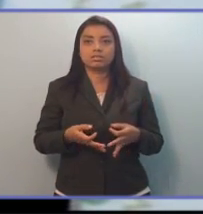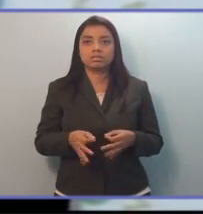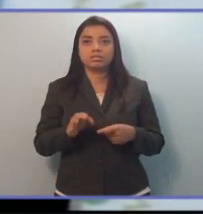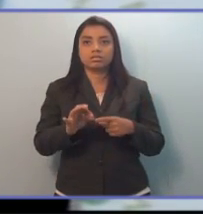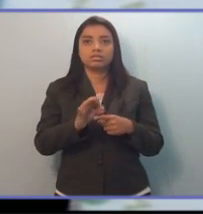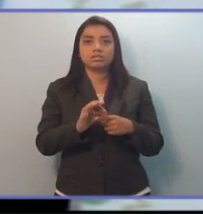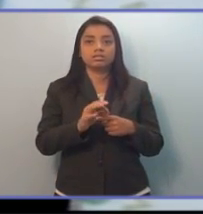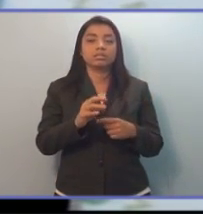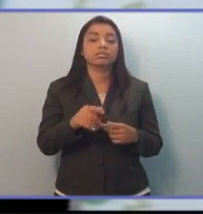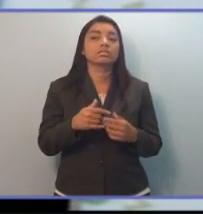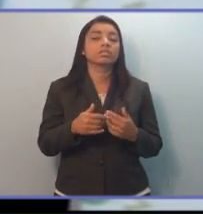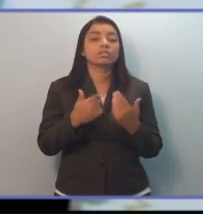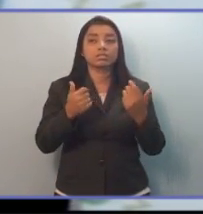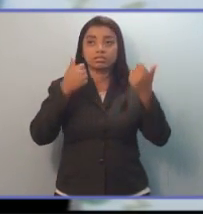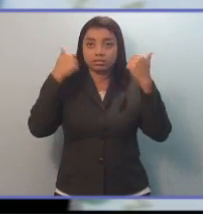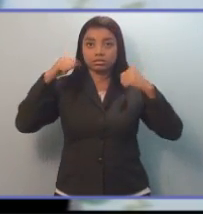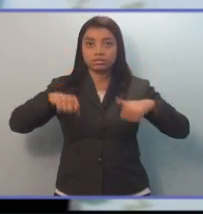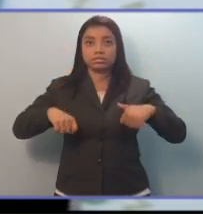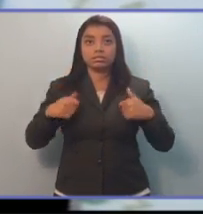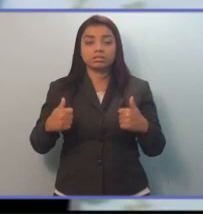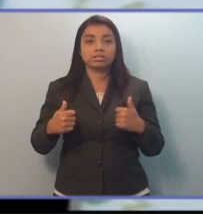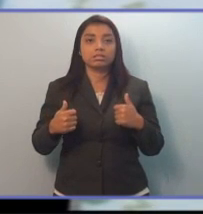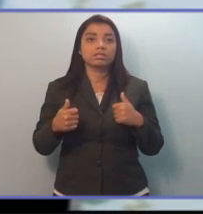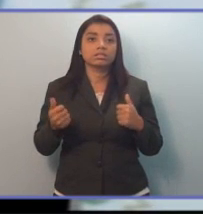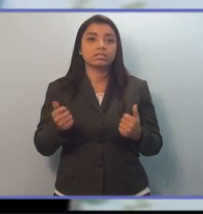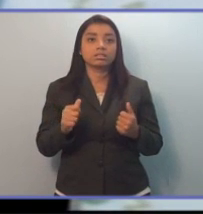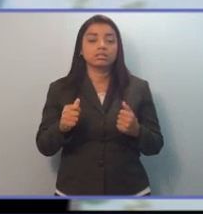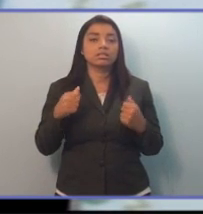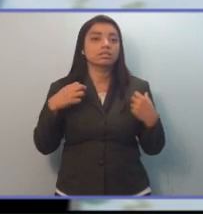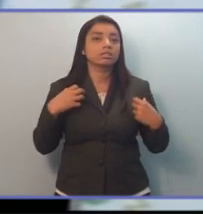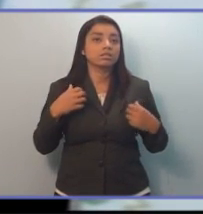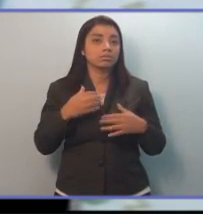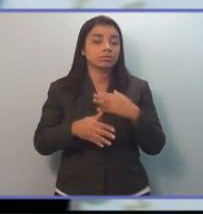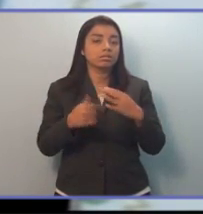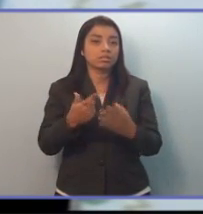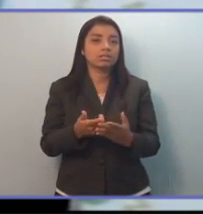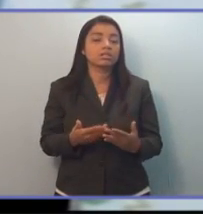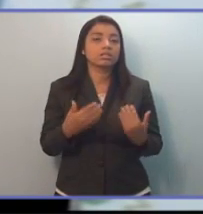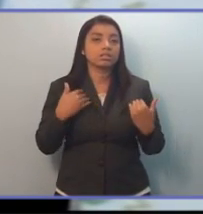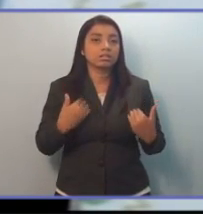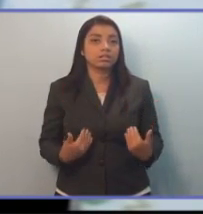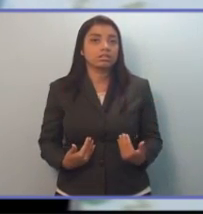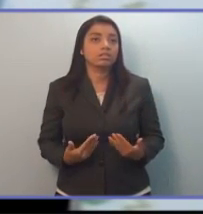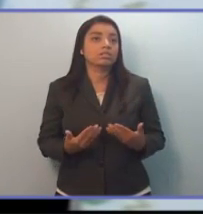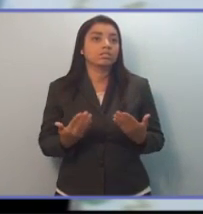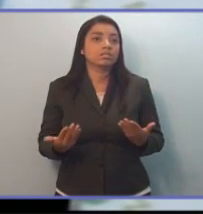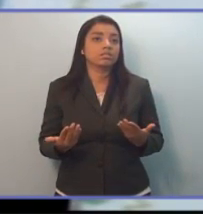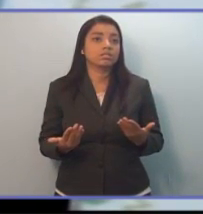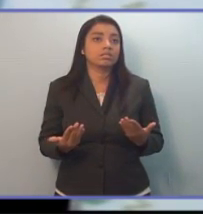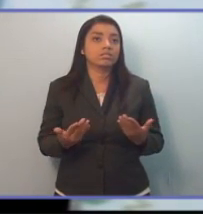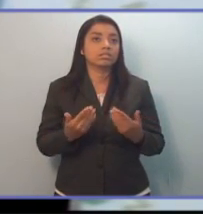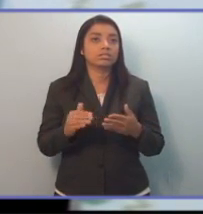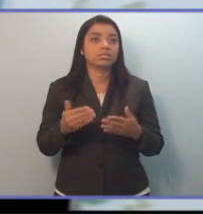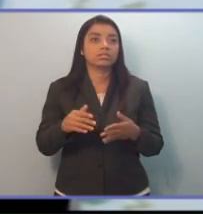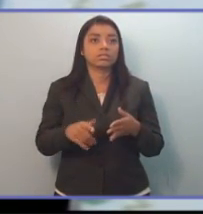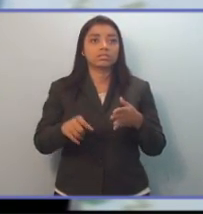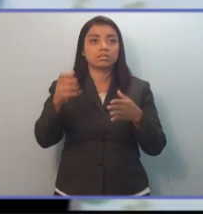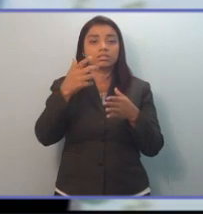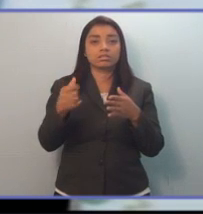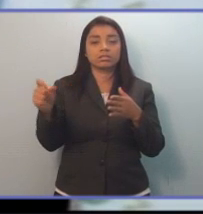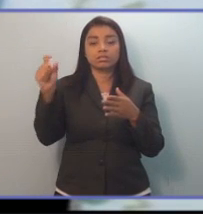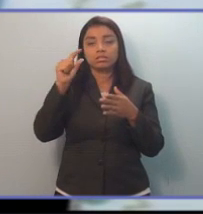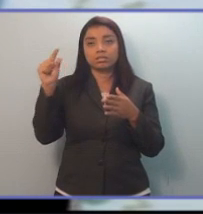legislación está acorde a lo que es el Estado constitucional de derecho, al establecer la división de órganos o de